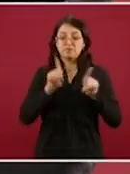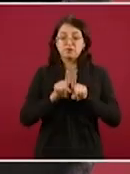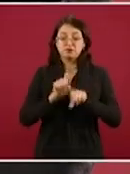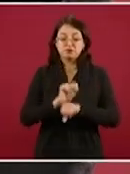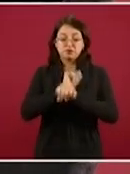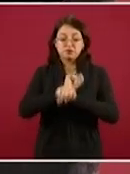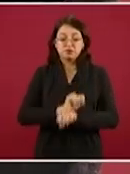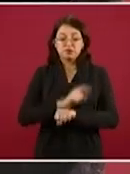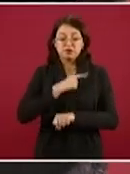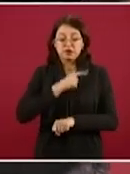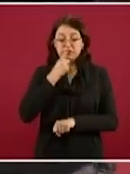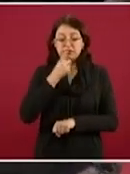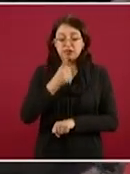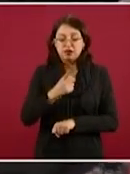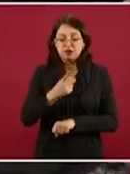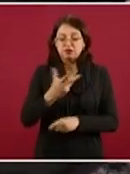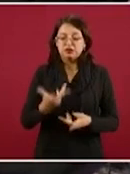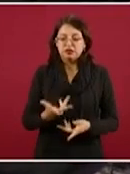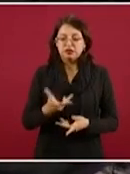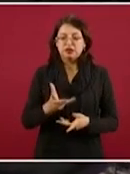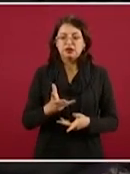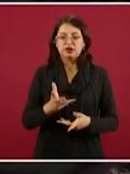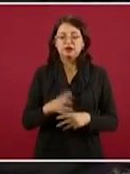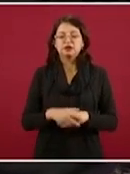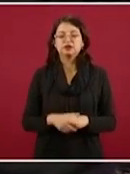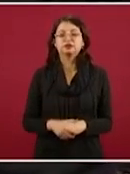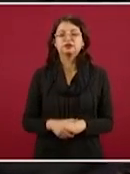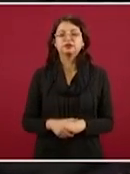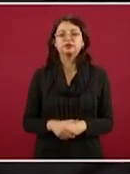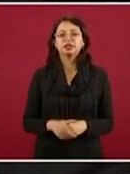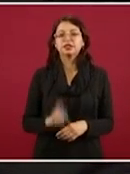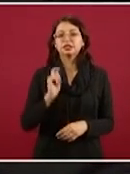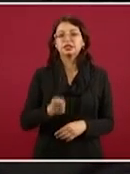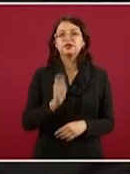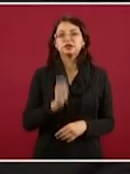que decía. Entonces, hago